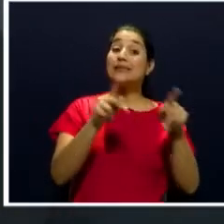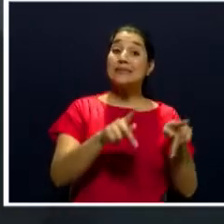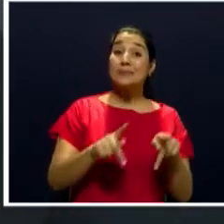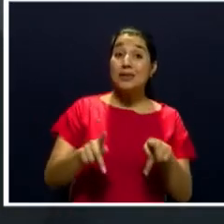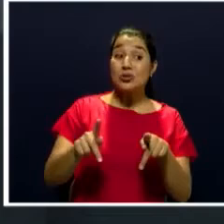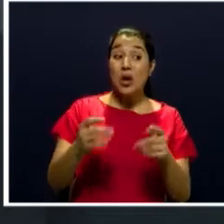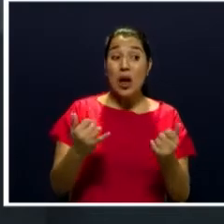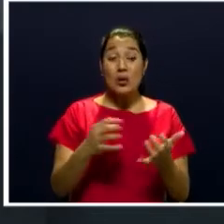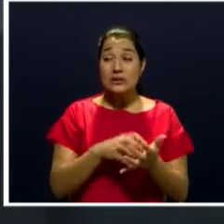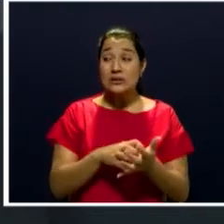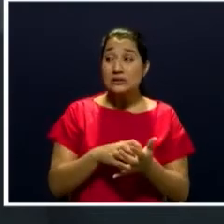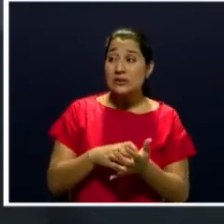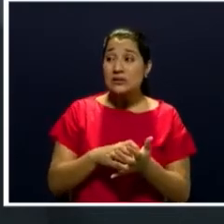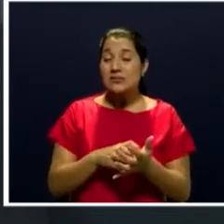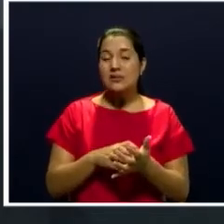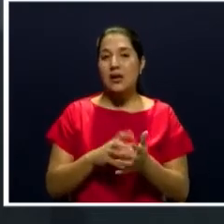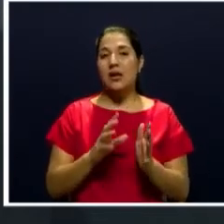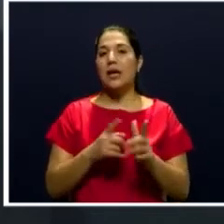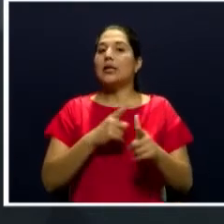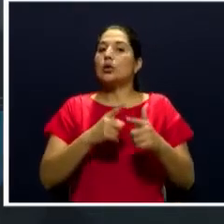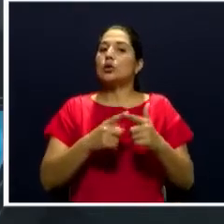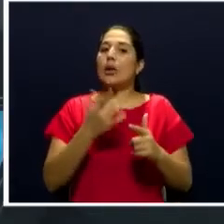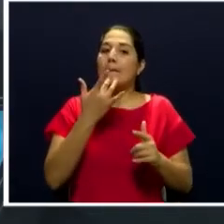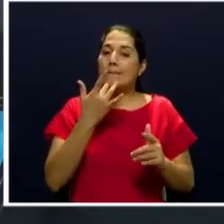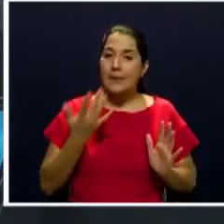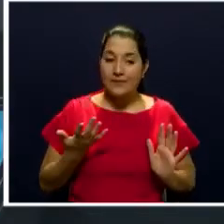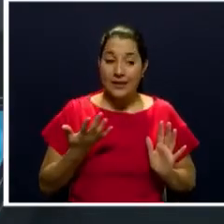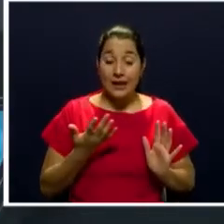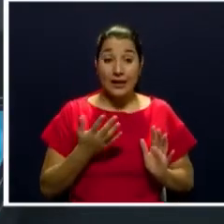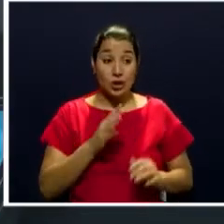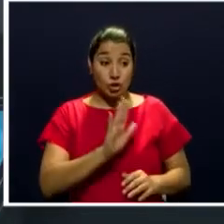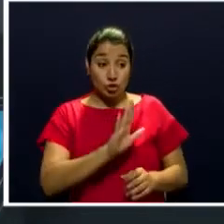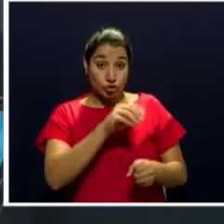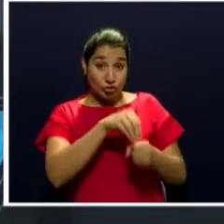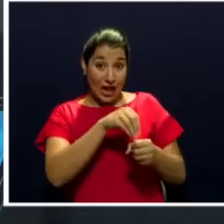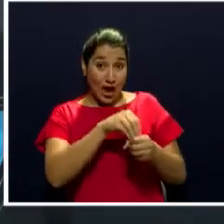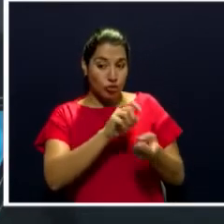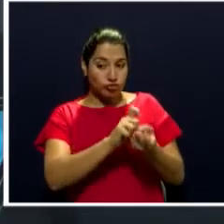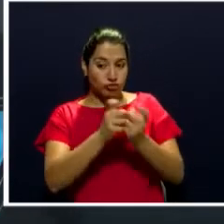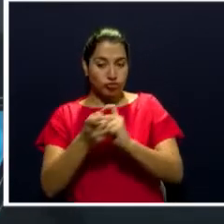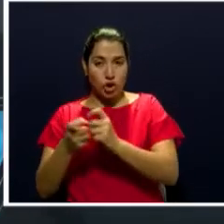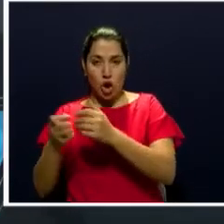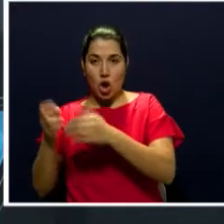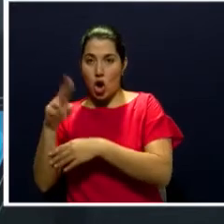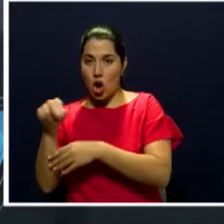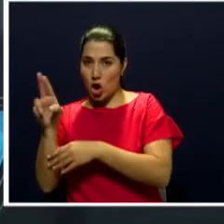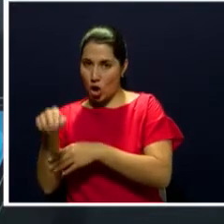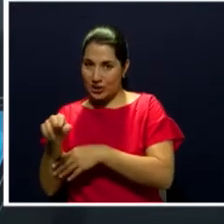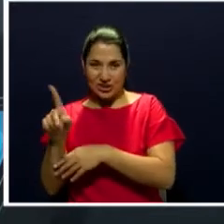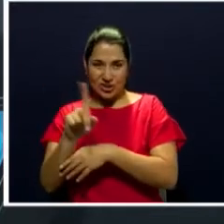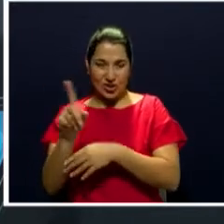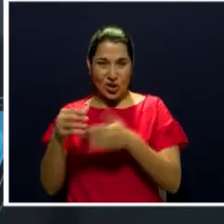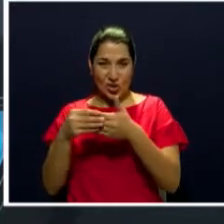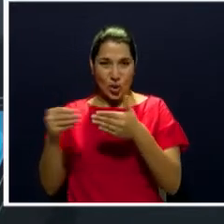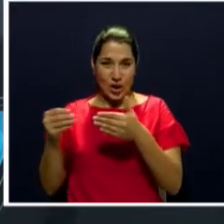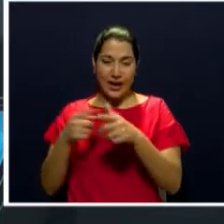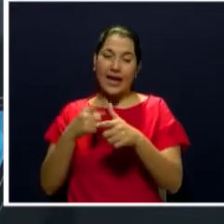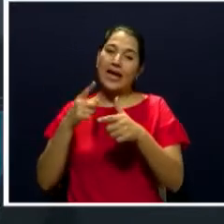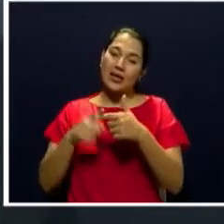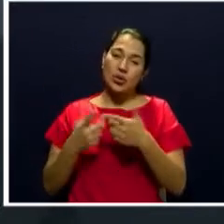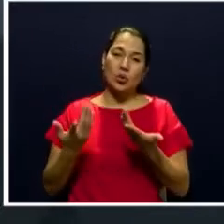la incertidumbre, prefieren convertir los ahorros que tienen en colones a dólares, y eso incrementa la demanda de dólares y